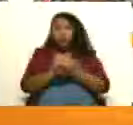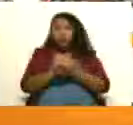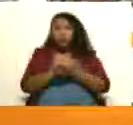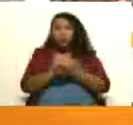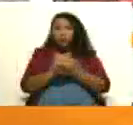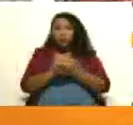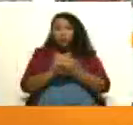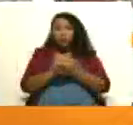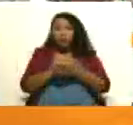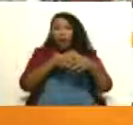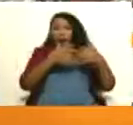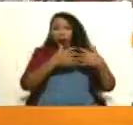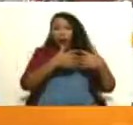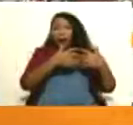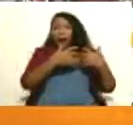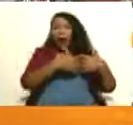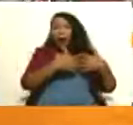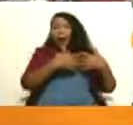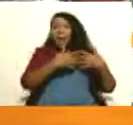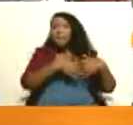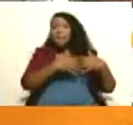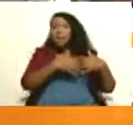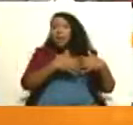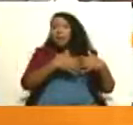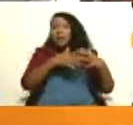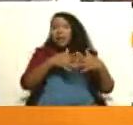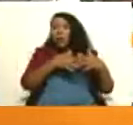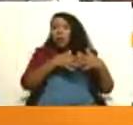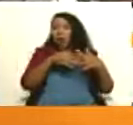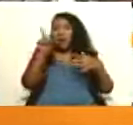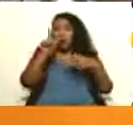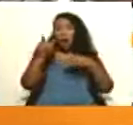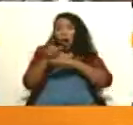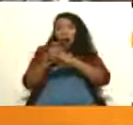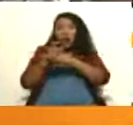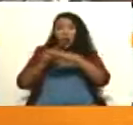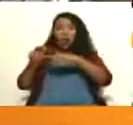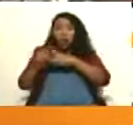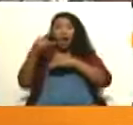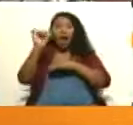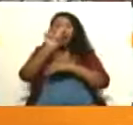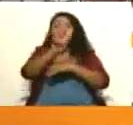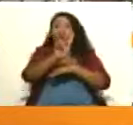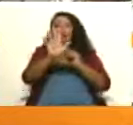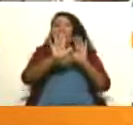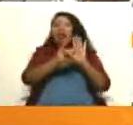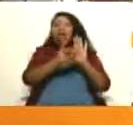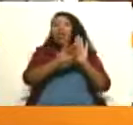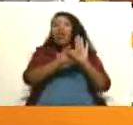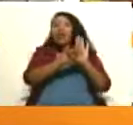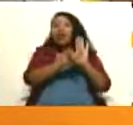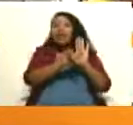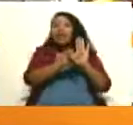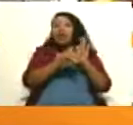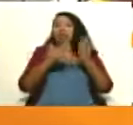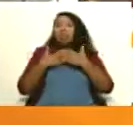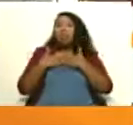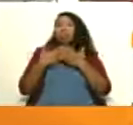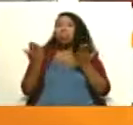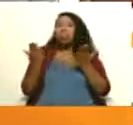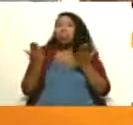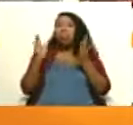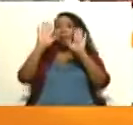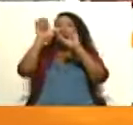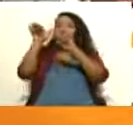A la ExxonMobil, porque uno no puede decir que es el gobierno de Guyana, ahí lo que hay son dos ladrones al servicio de la ExxonMobil.